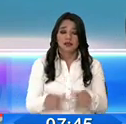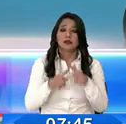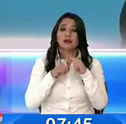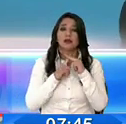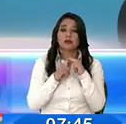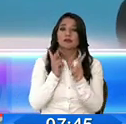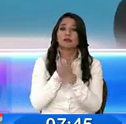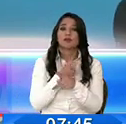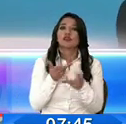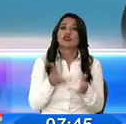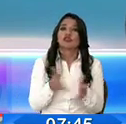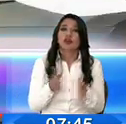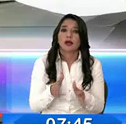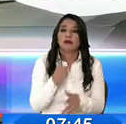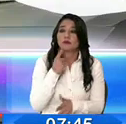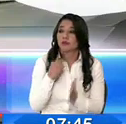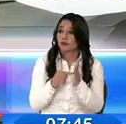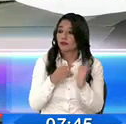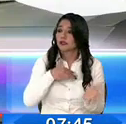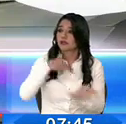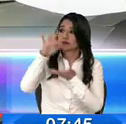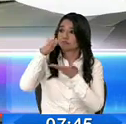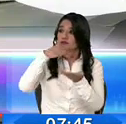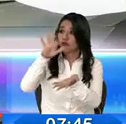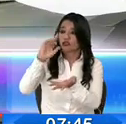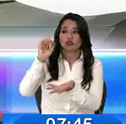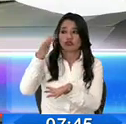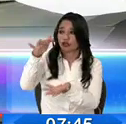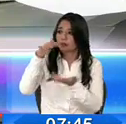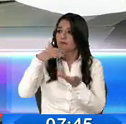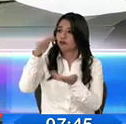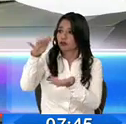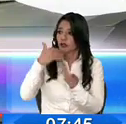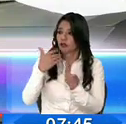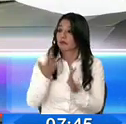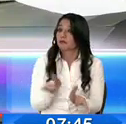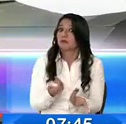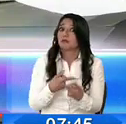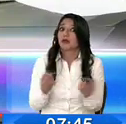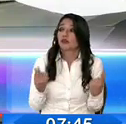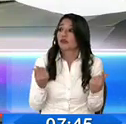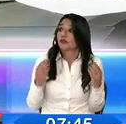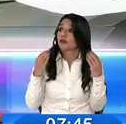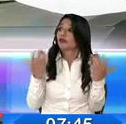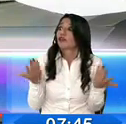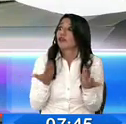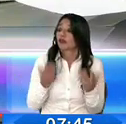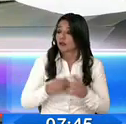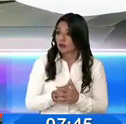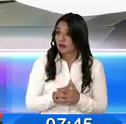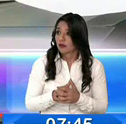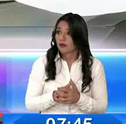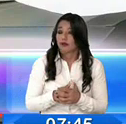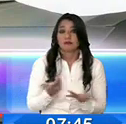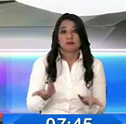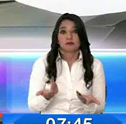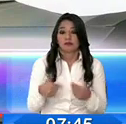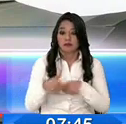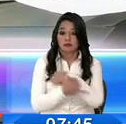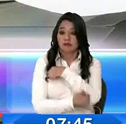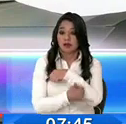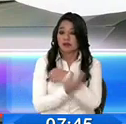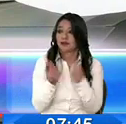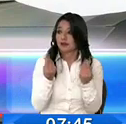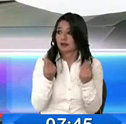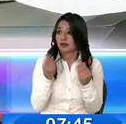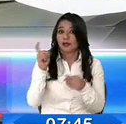productivo y solo nos volvemos importadores vamos a carlos dólares claro y un país dolarizado funciona con